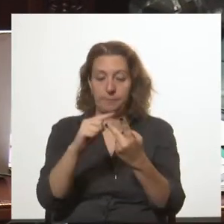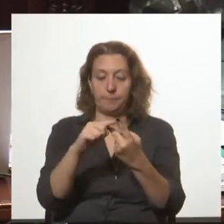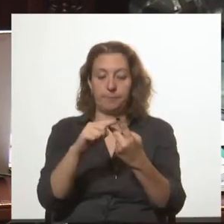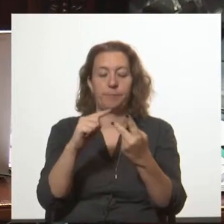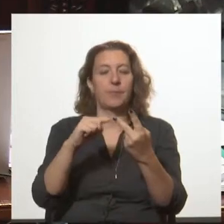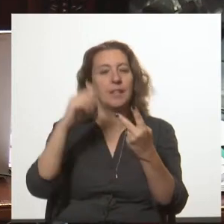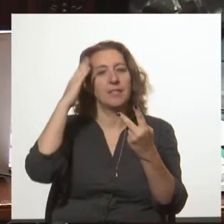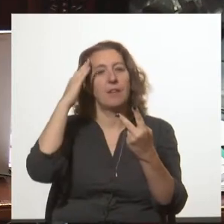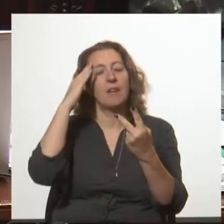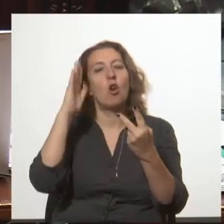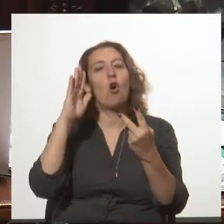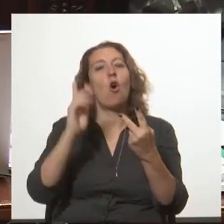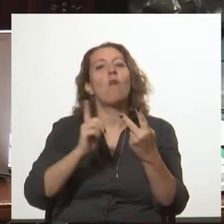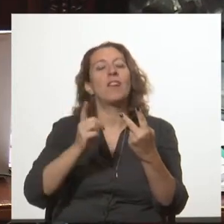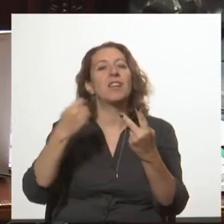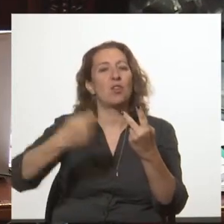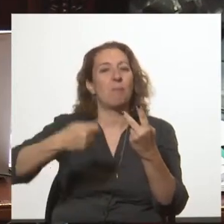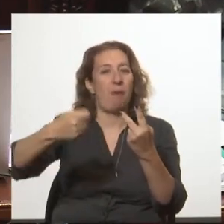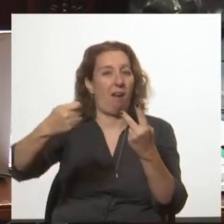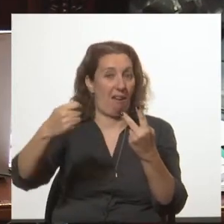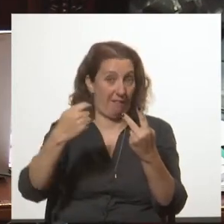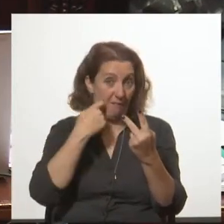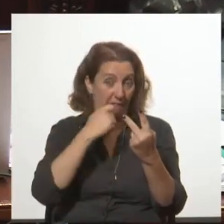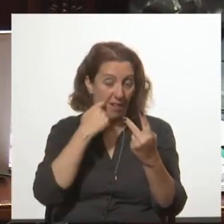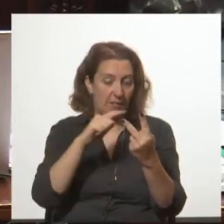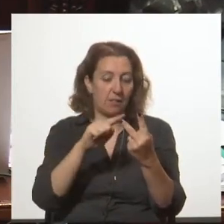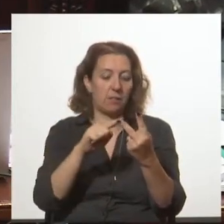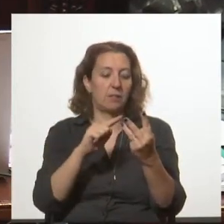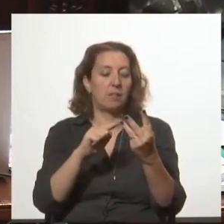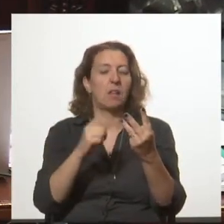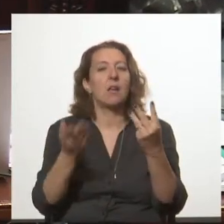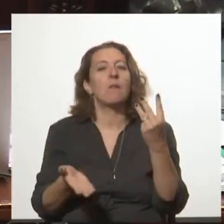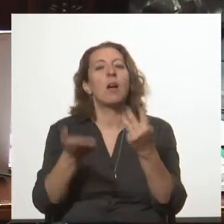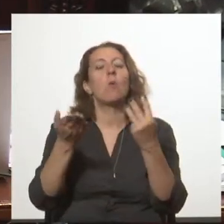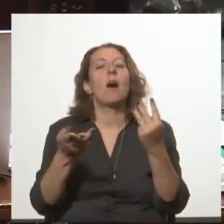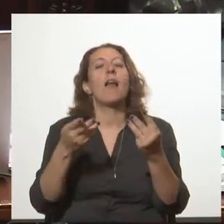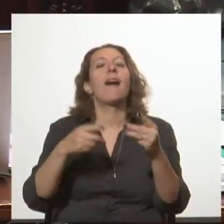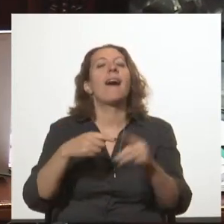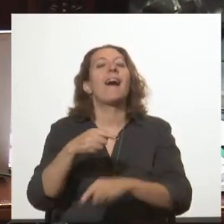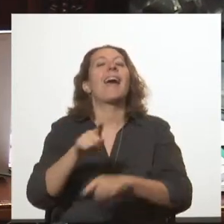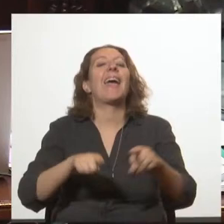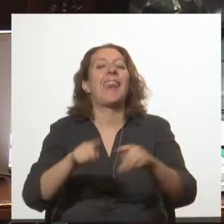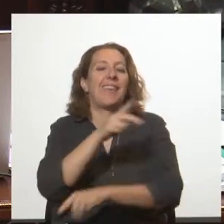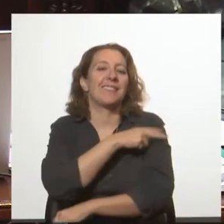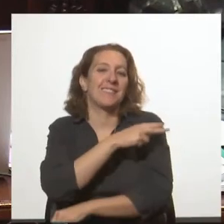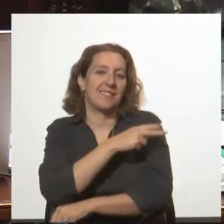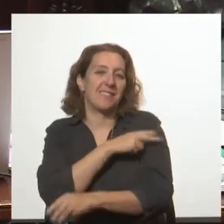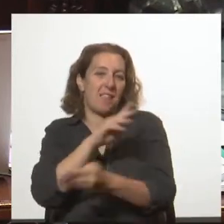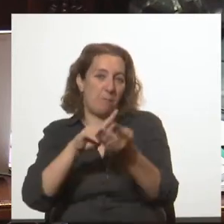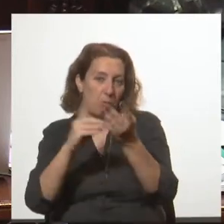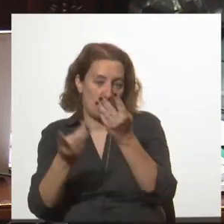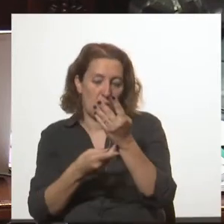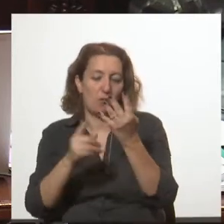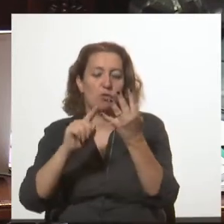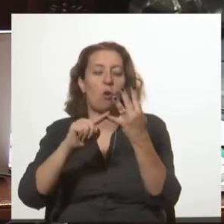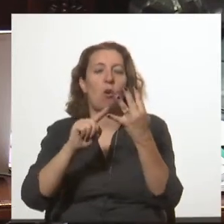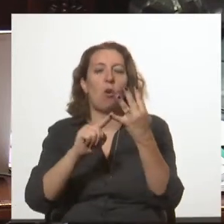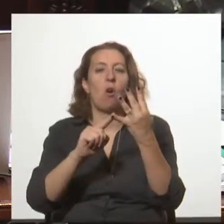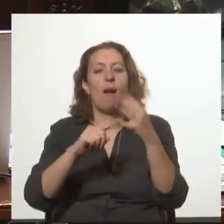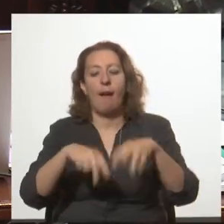las obligaciones pendientes evaluar el gerenciamiento del proyecto cómo se había manejado hacer un análisis